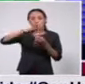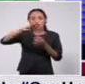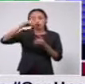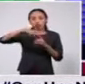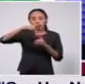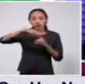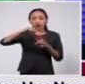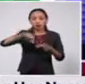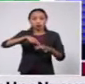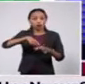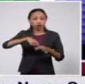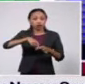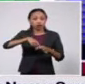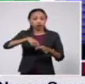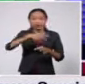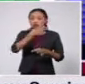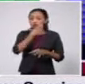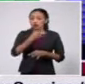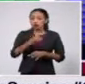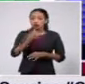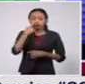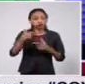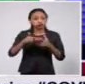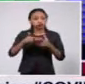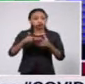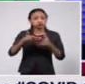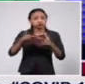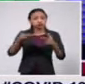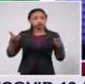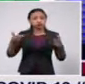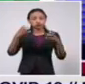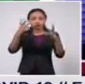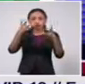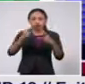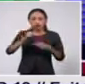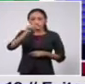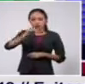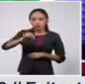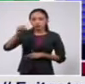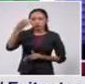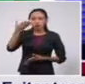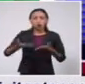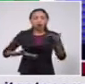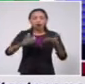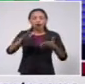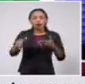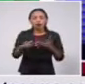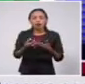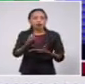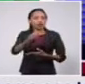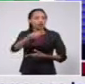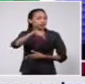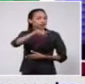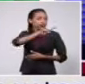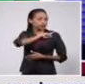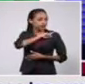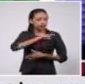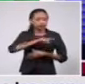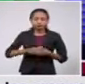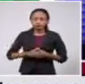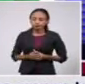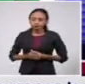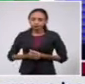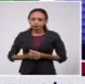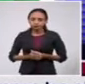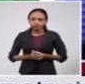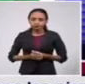especial aumentan el número de casos en comparación con el día anterior. Eso nos traduce